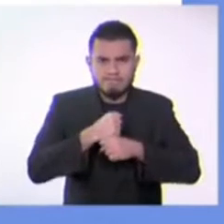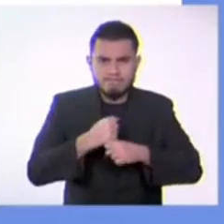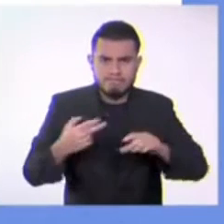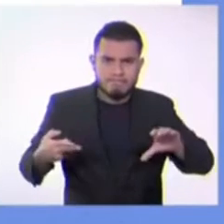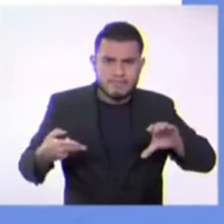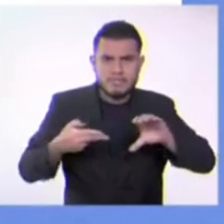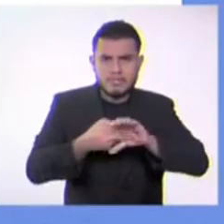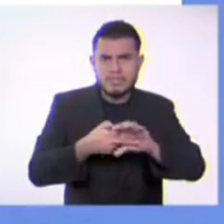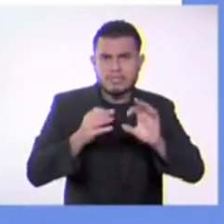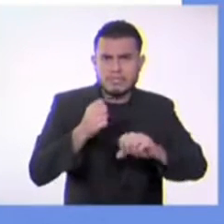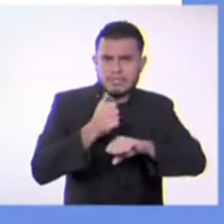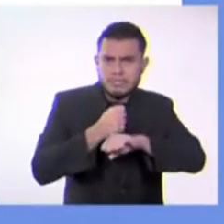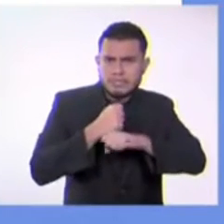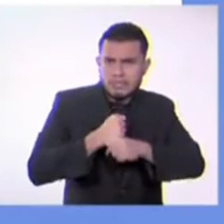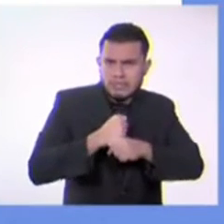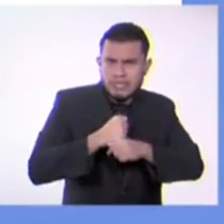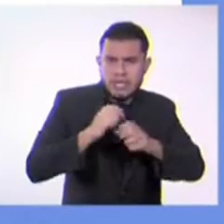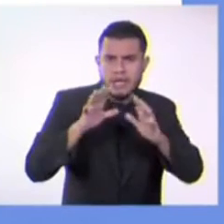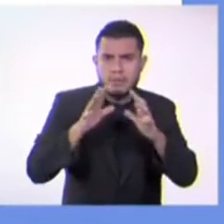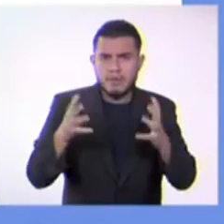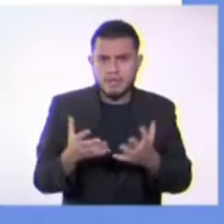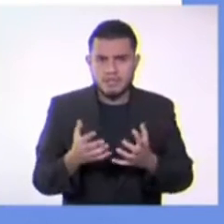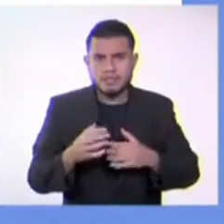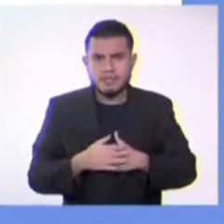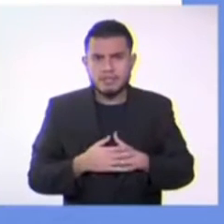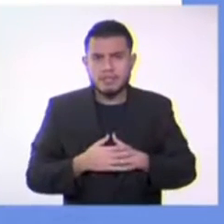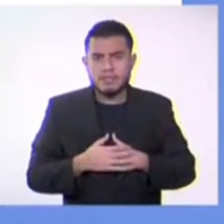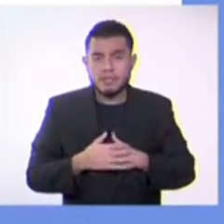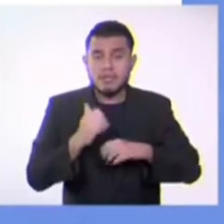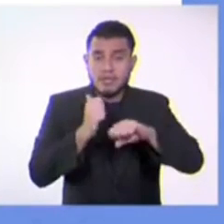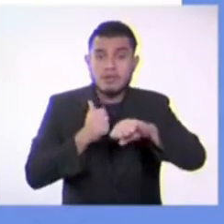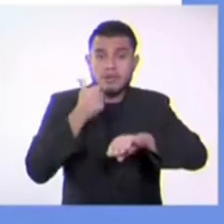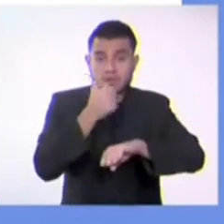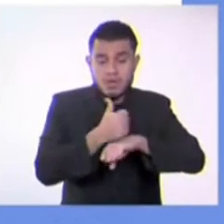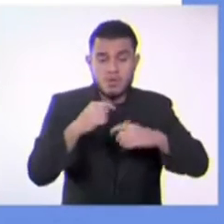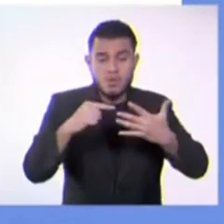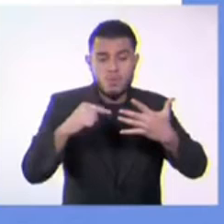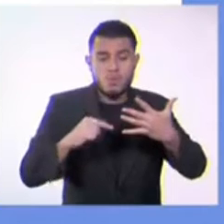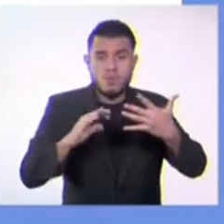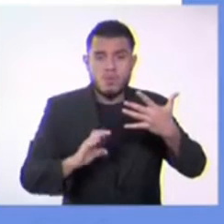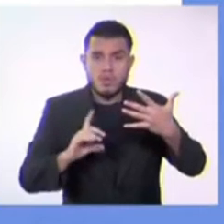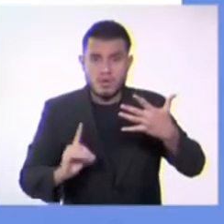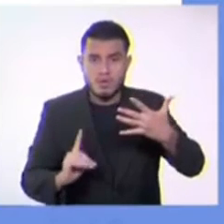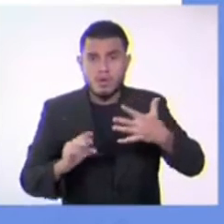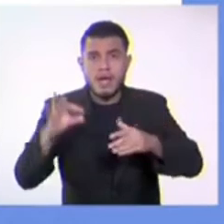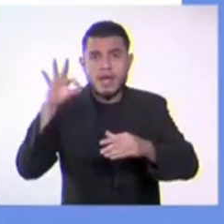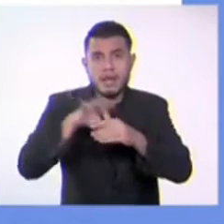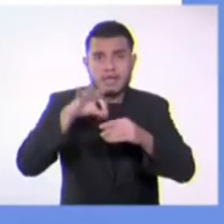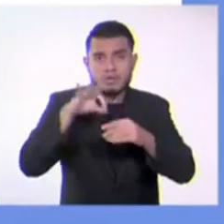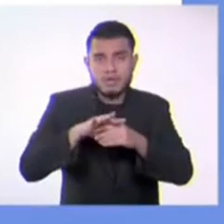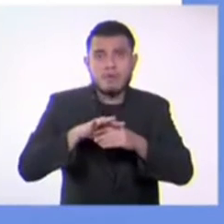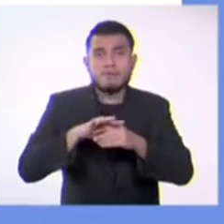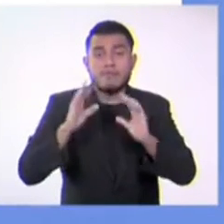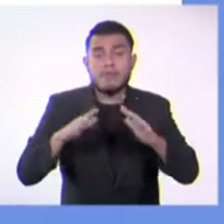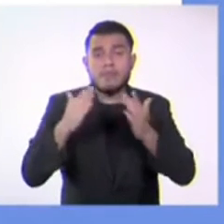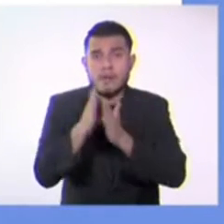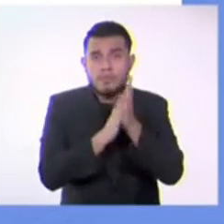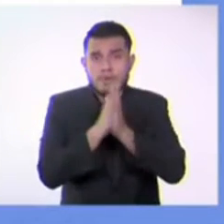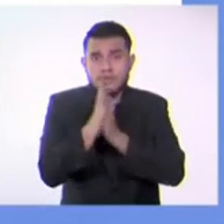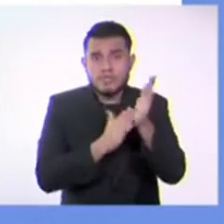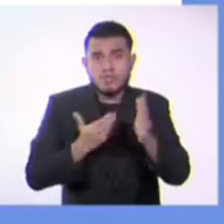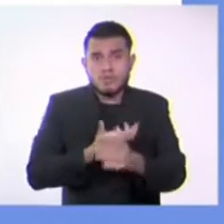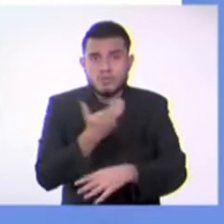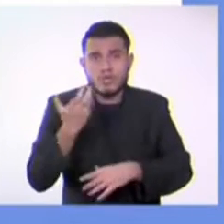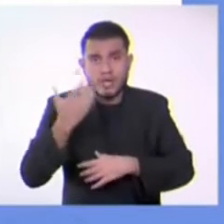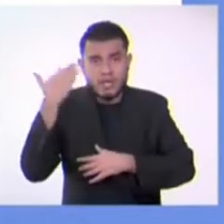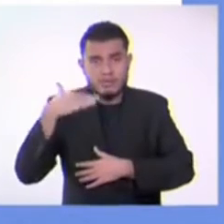del país. El establecimiento de un código electoral. Este punto es importante, sí, Emerson, que para aprovechar las experiencias de